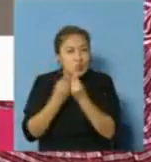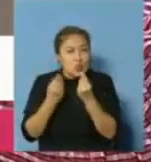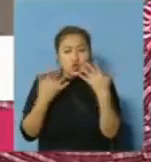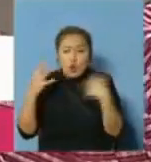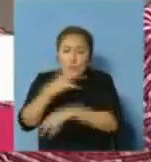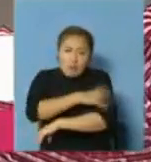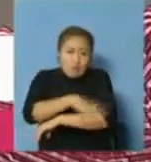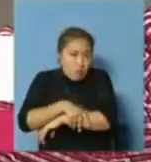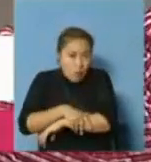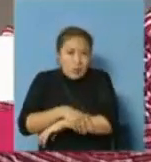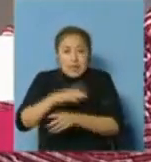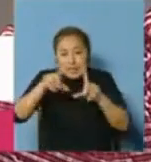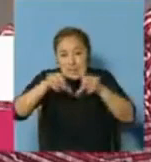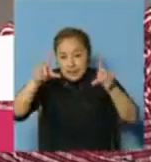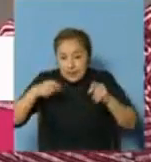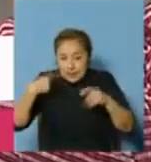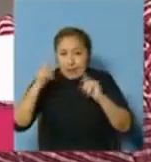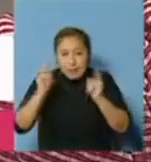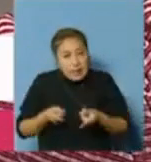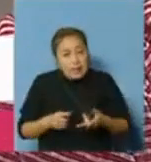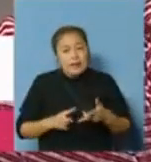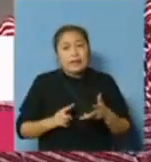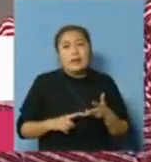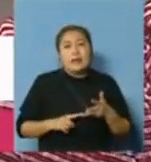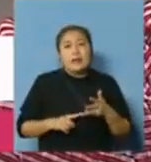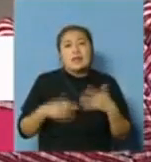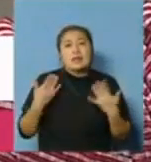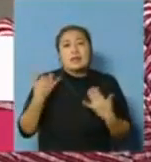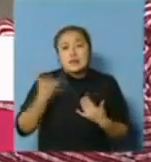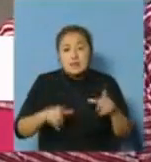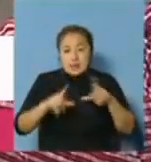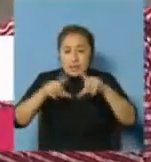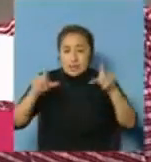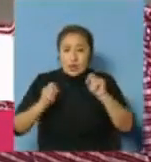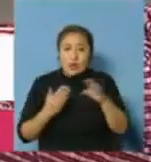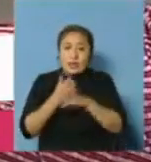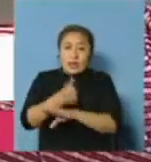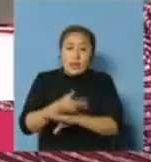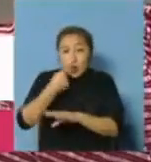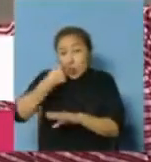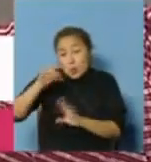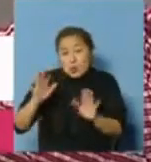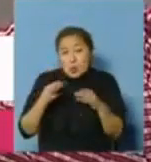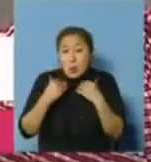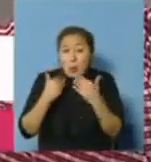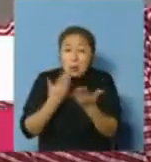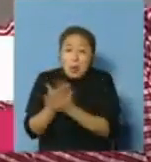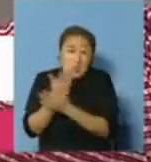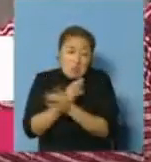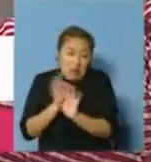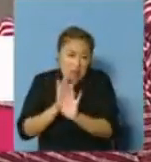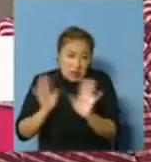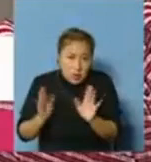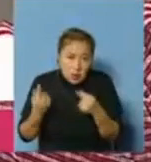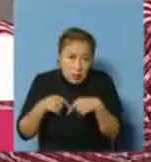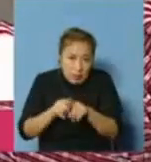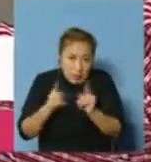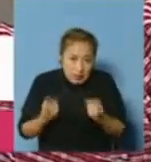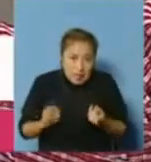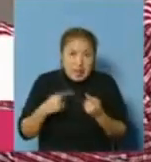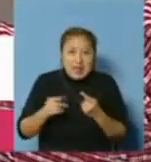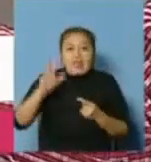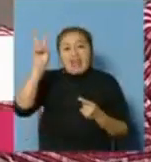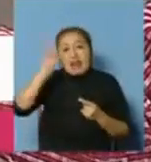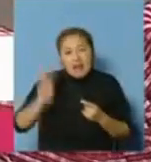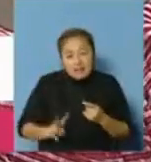el certificado de eso eventualmente certificado de ingreso que al último ni siquiera lo pedíamos tanto de